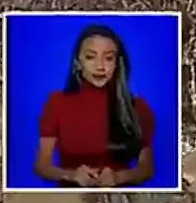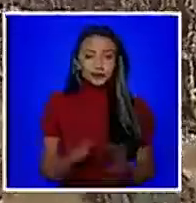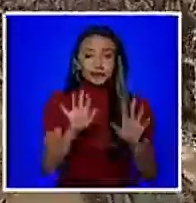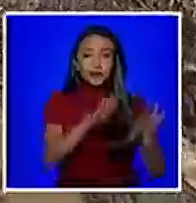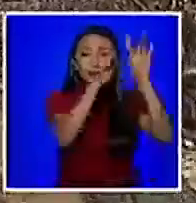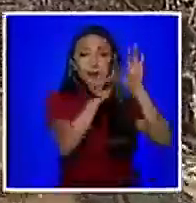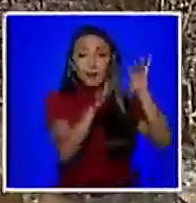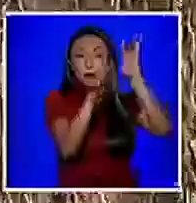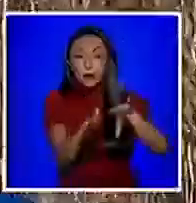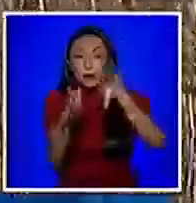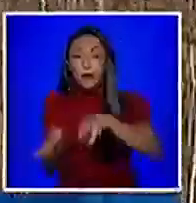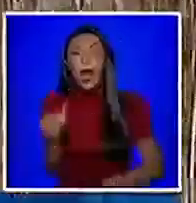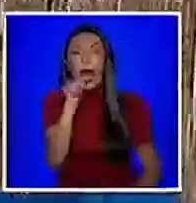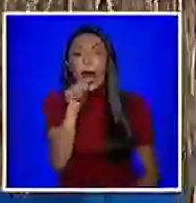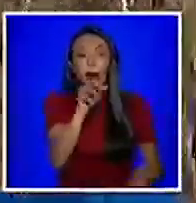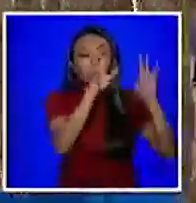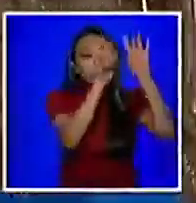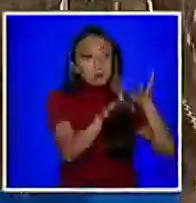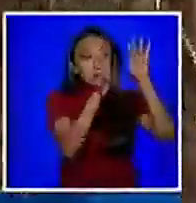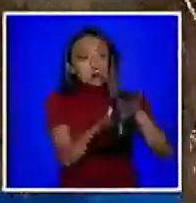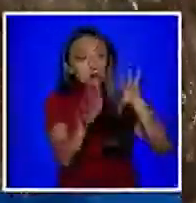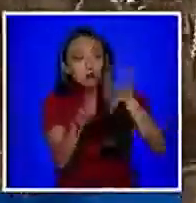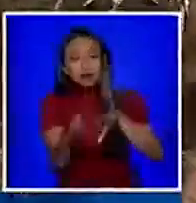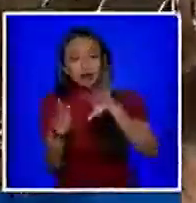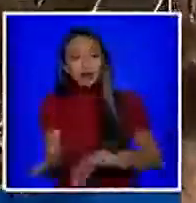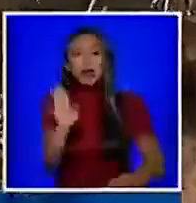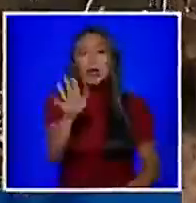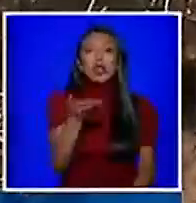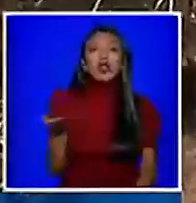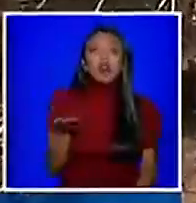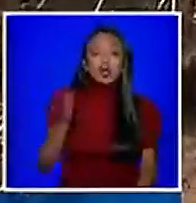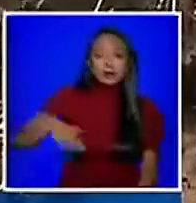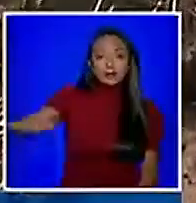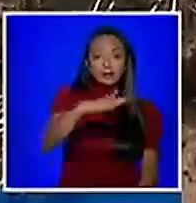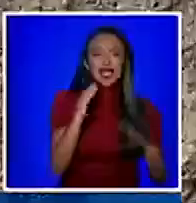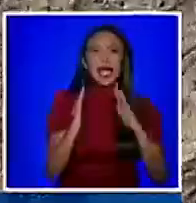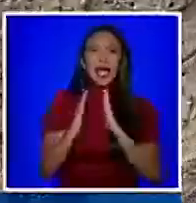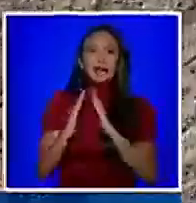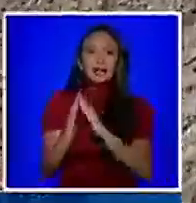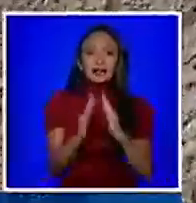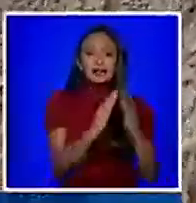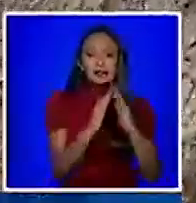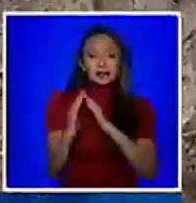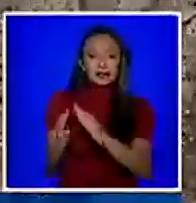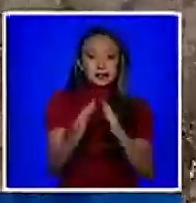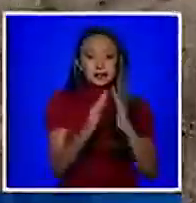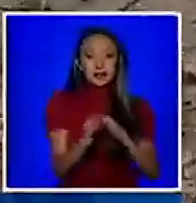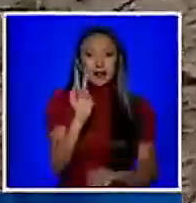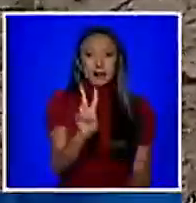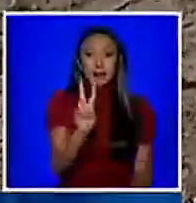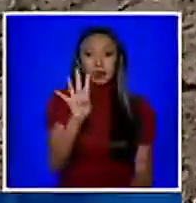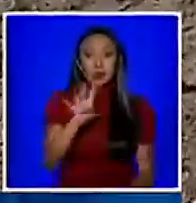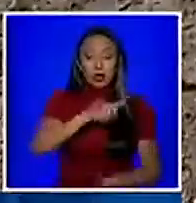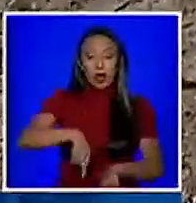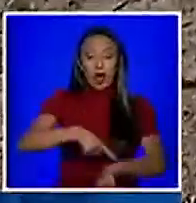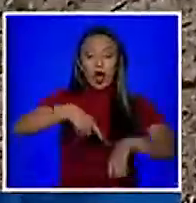cascada. Así caía el agua saturada desde esta ladera en el sector de Las Casas, en el barrio La Primavera, después de 24 horas de